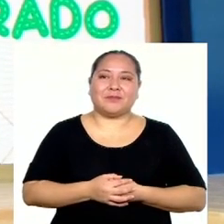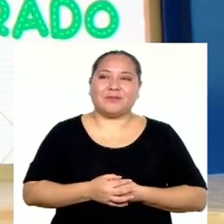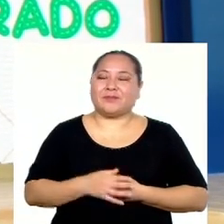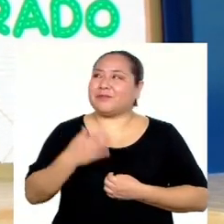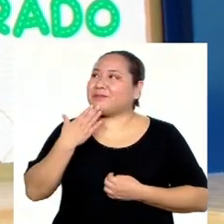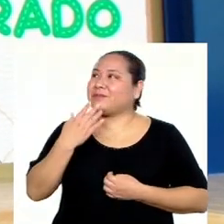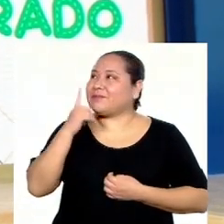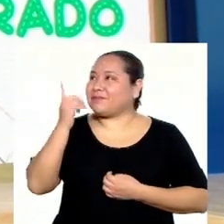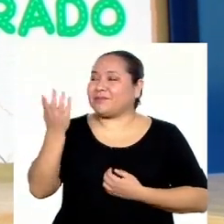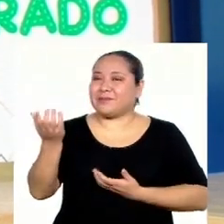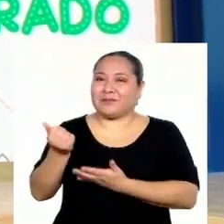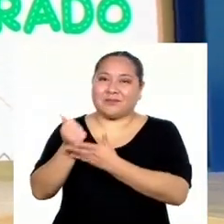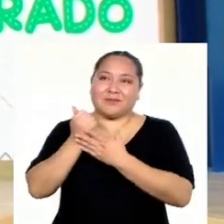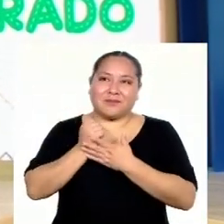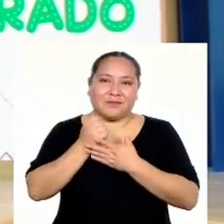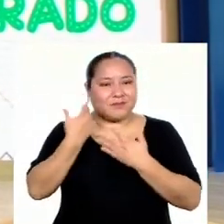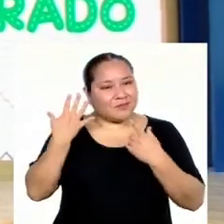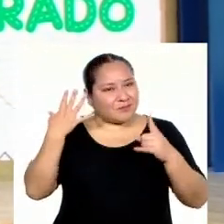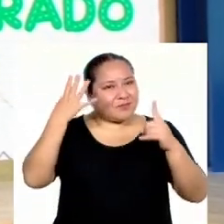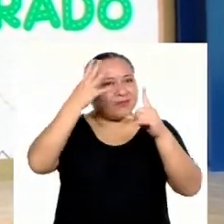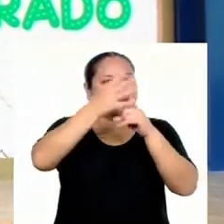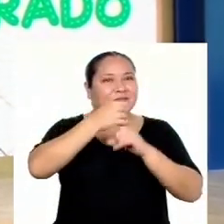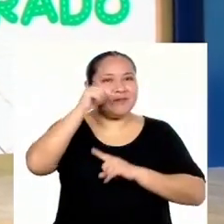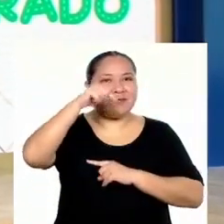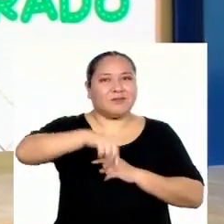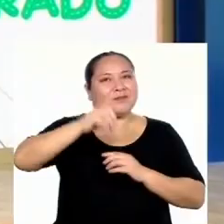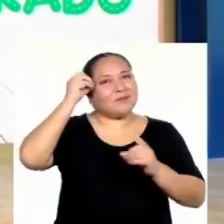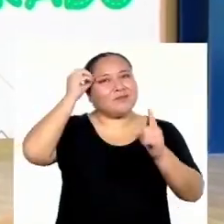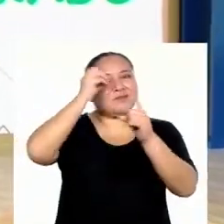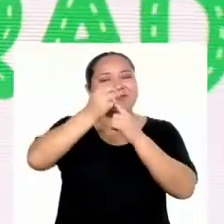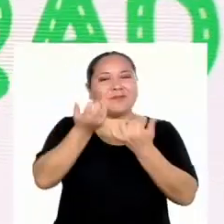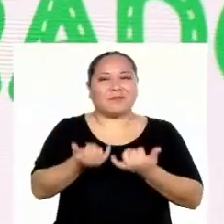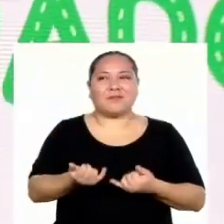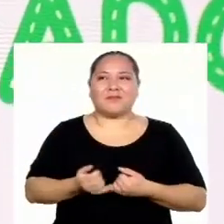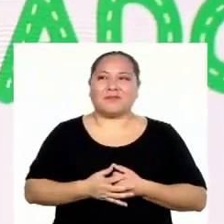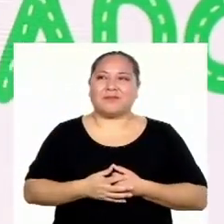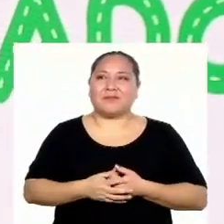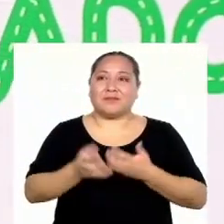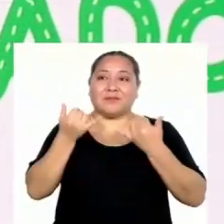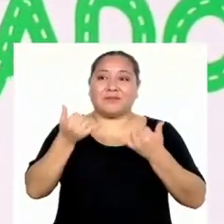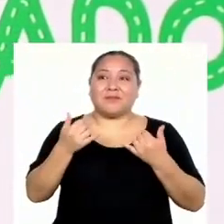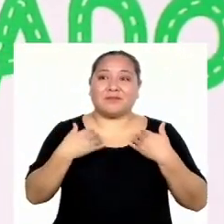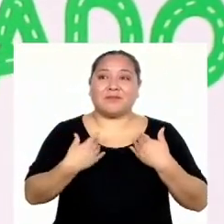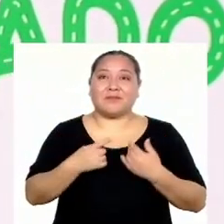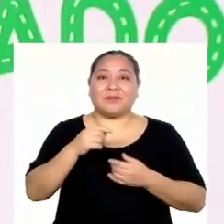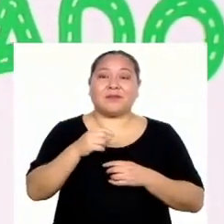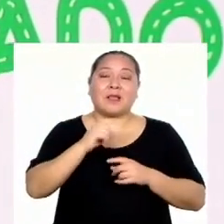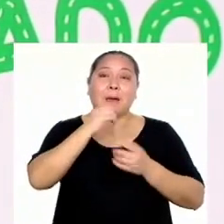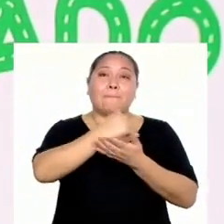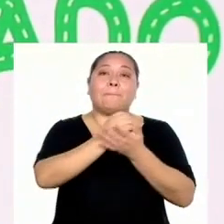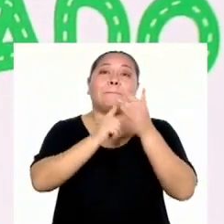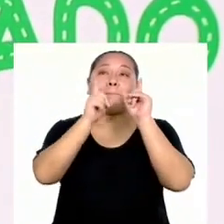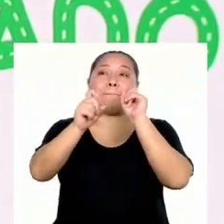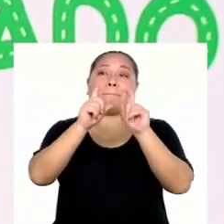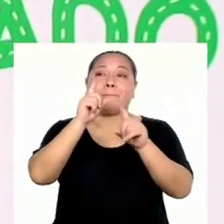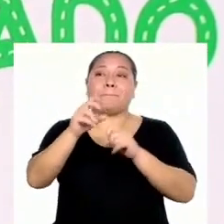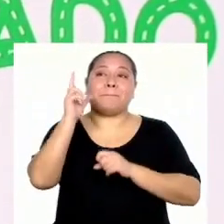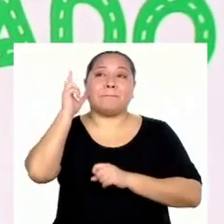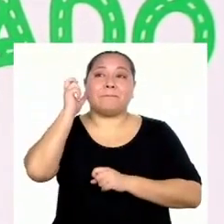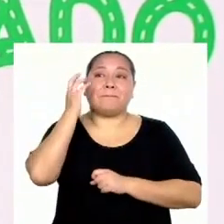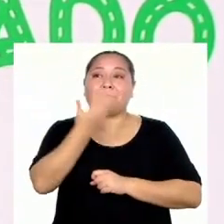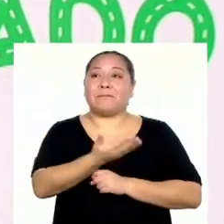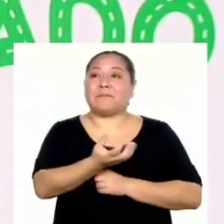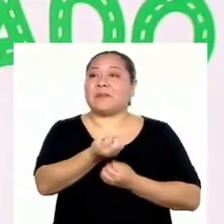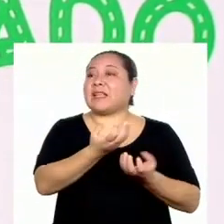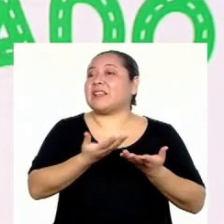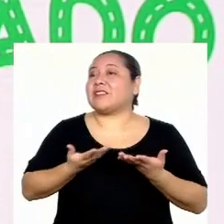Gracias a su ayuda hemos alcanzado con éxito el propósito de hoy. Ahora tenemos el bloque de preguntas. Escuchemos qué nos